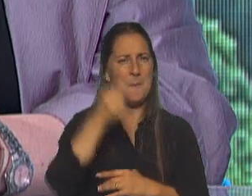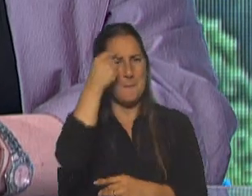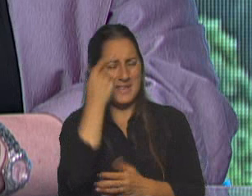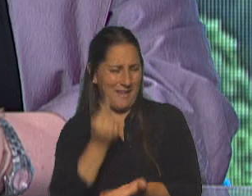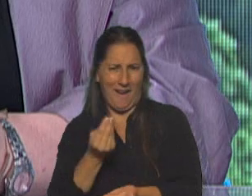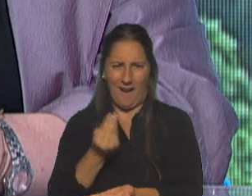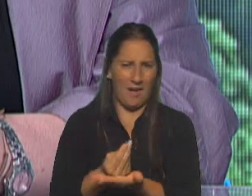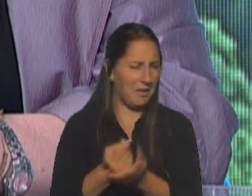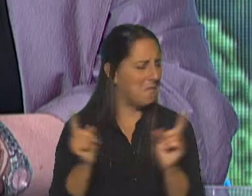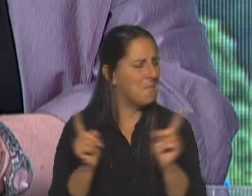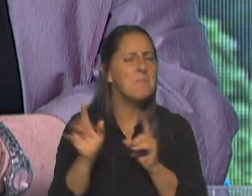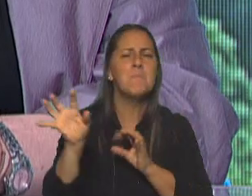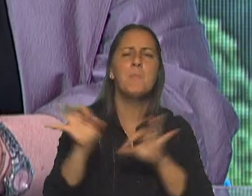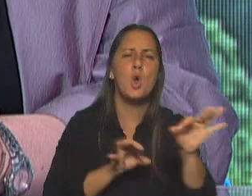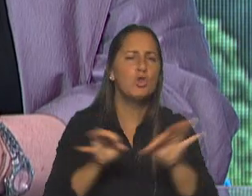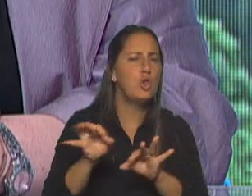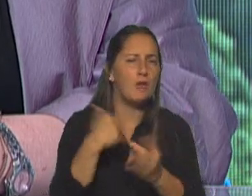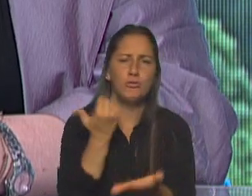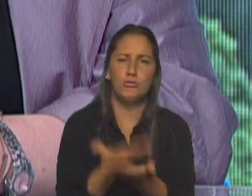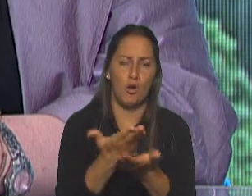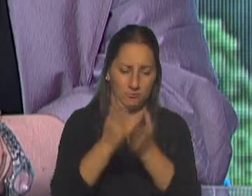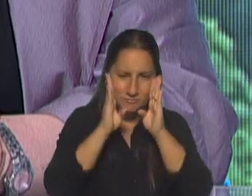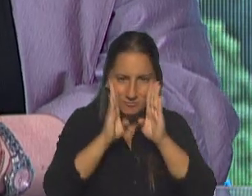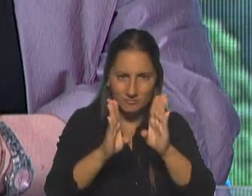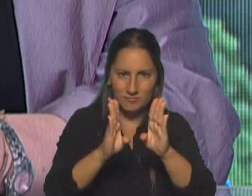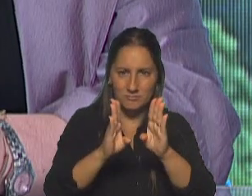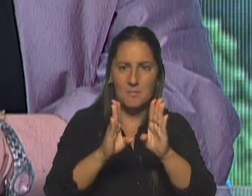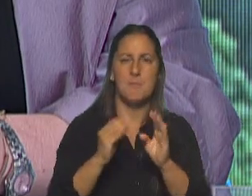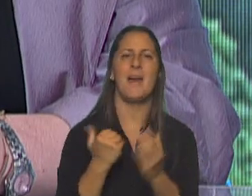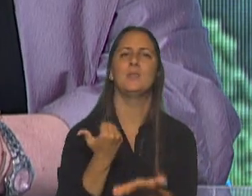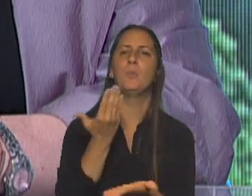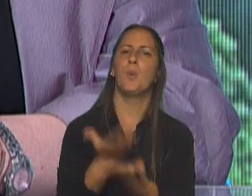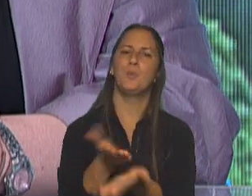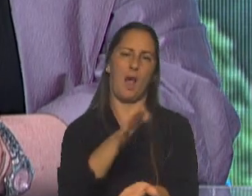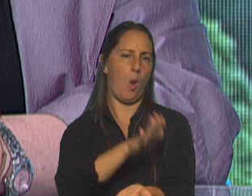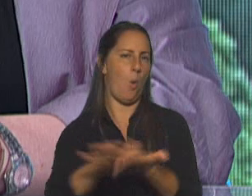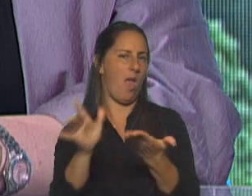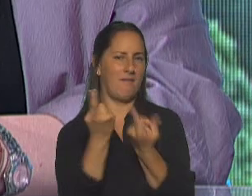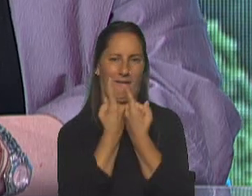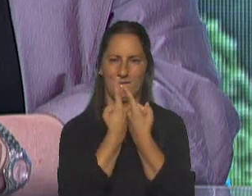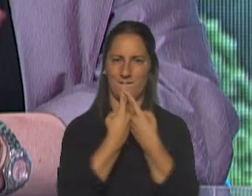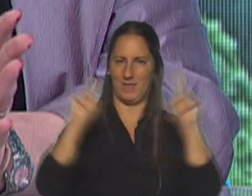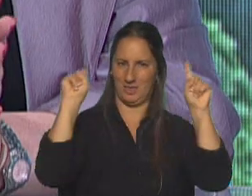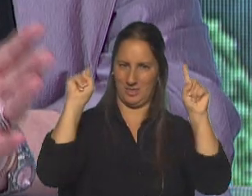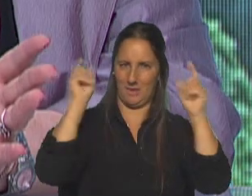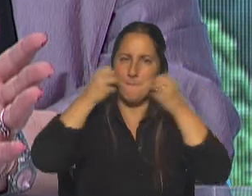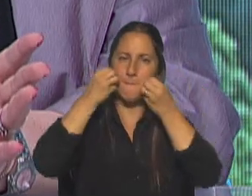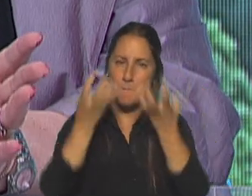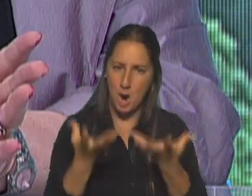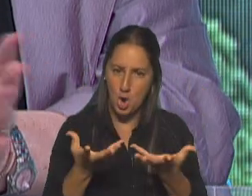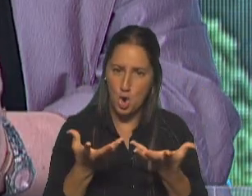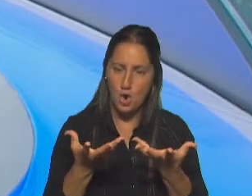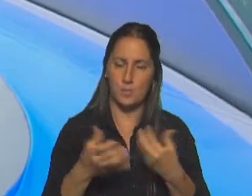eso, sino en torno al proyecto, que es lo que estamos trabajando, para hacer una oferta innovadora, más fresca, que no va a estar muy lejos de